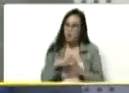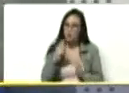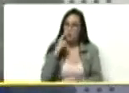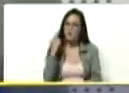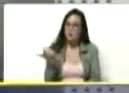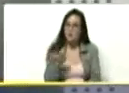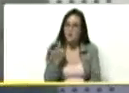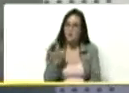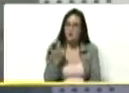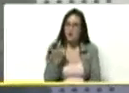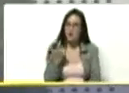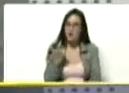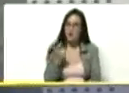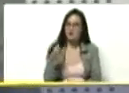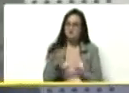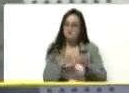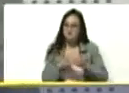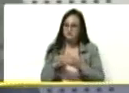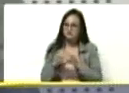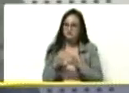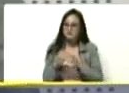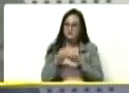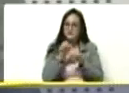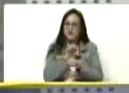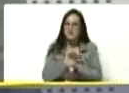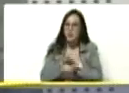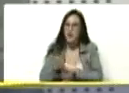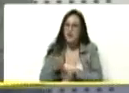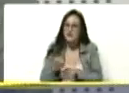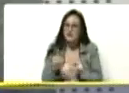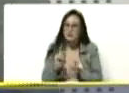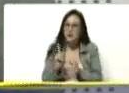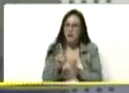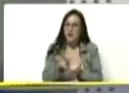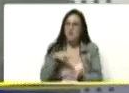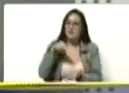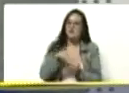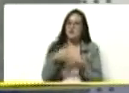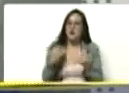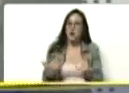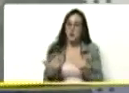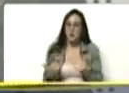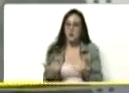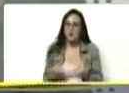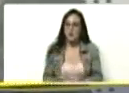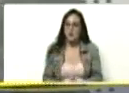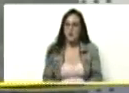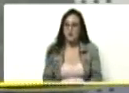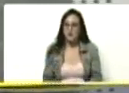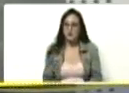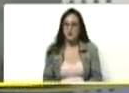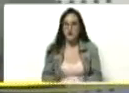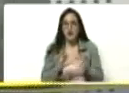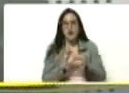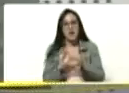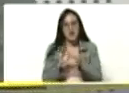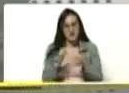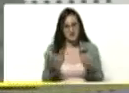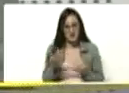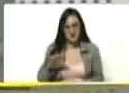buscar vías colectivas de influencia para hacer que lo levanten. Through strategic alliances. A través de alianzas